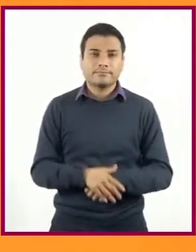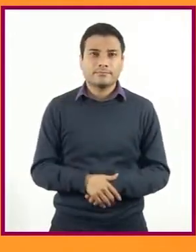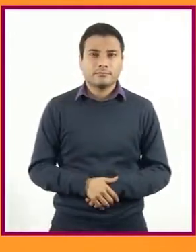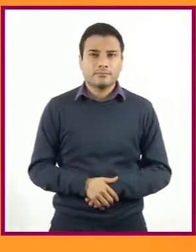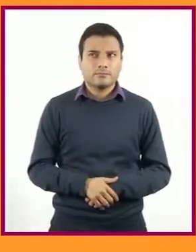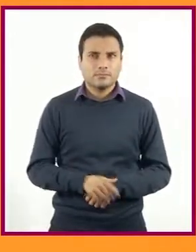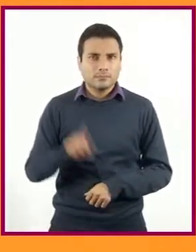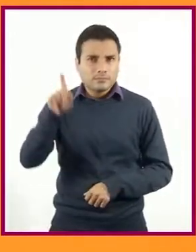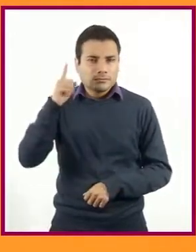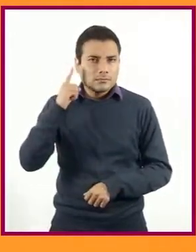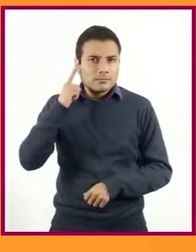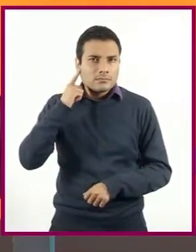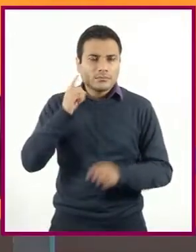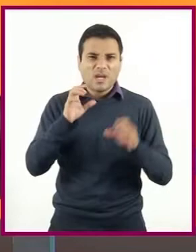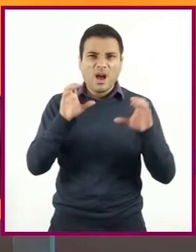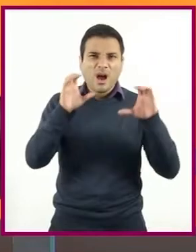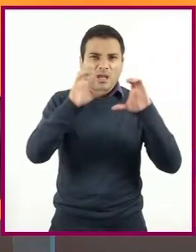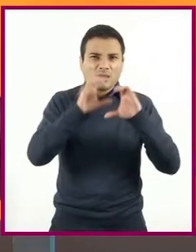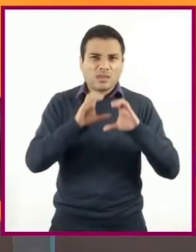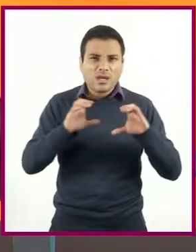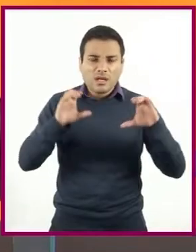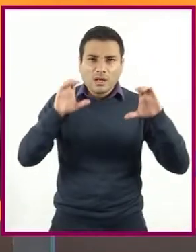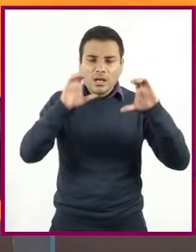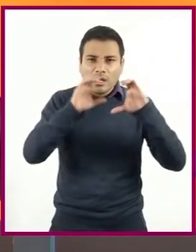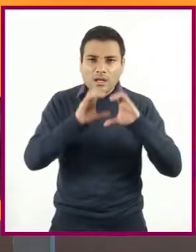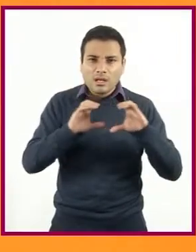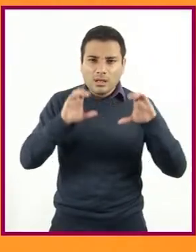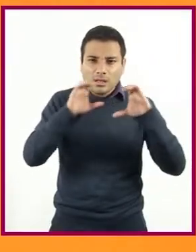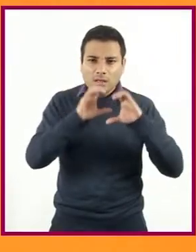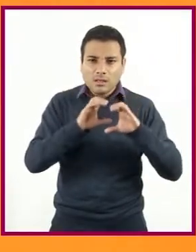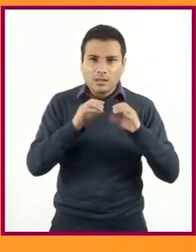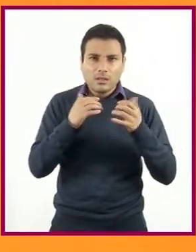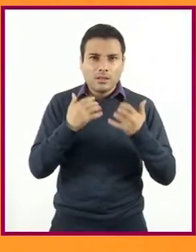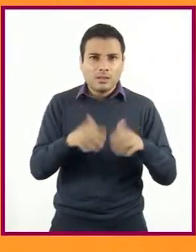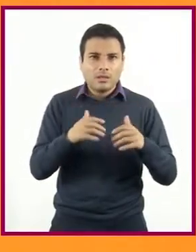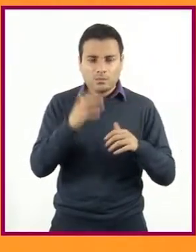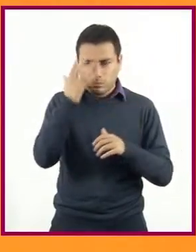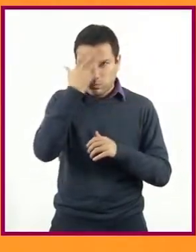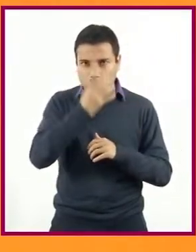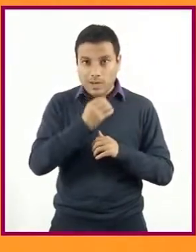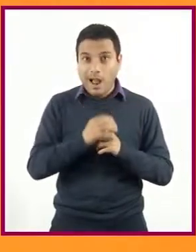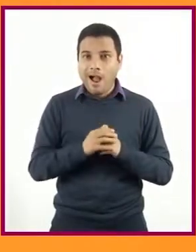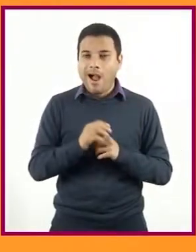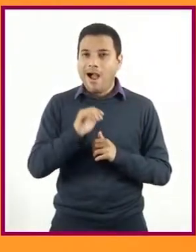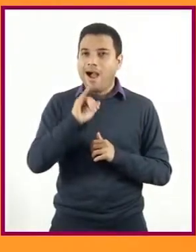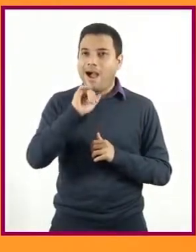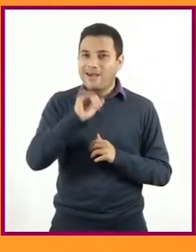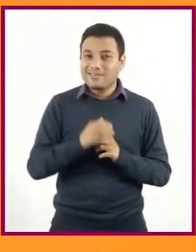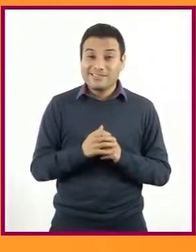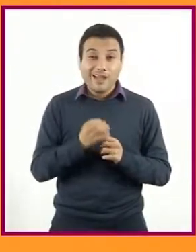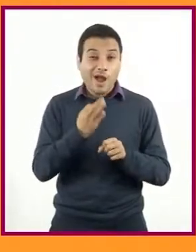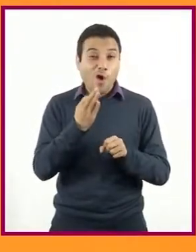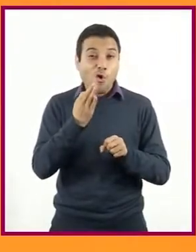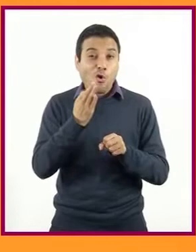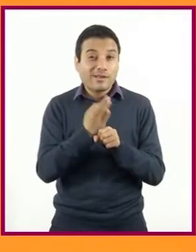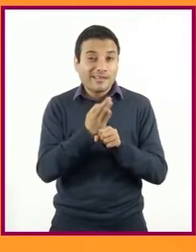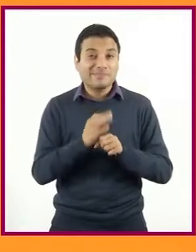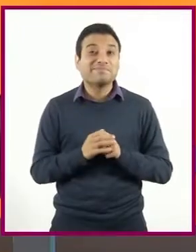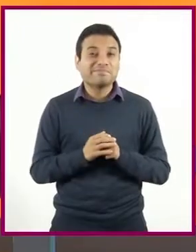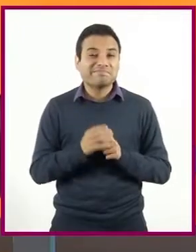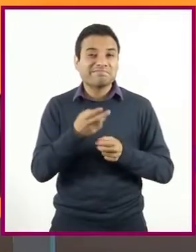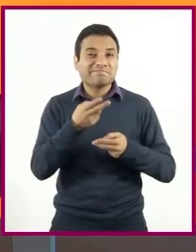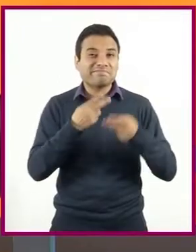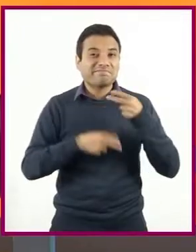¿Escuchas? ¿Qué voz? ¿Qué registro? Así es. Es que hoy también tenemos como